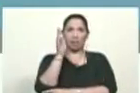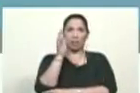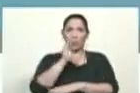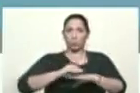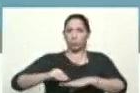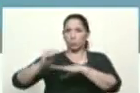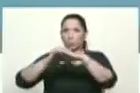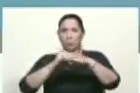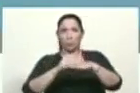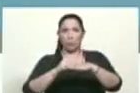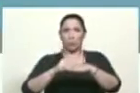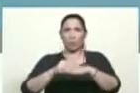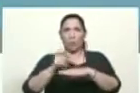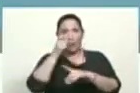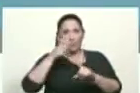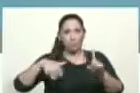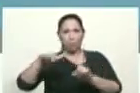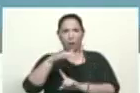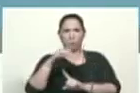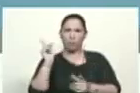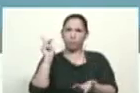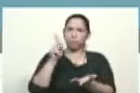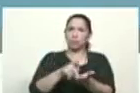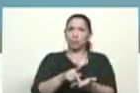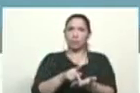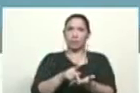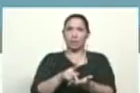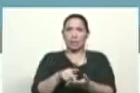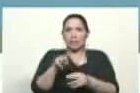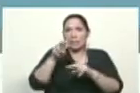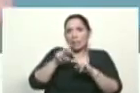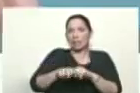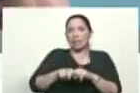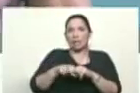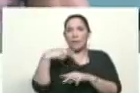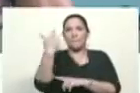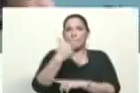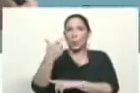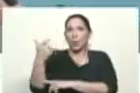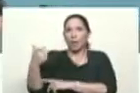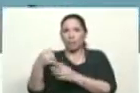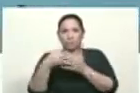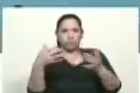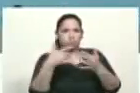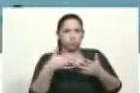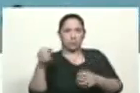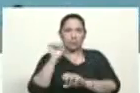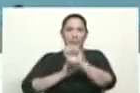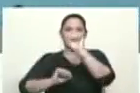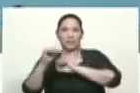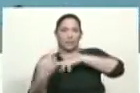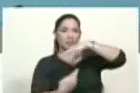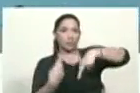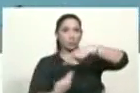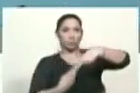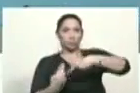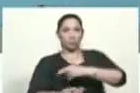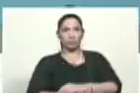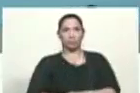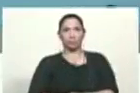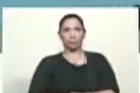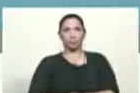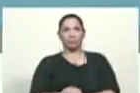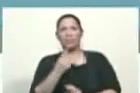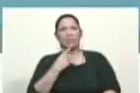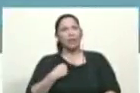pueblo con un cuadernito así a sentarse y a buscar argumentos para defender la revolución.